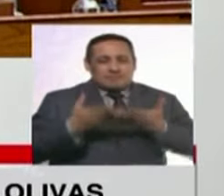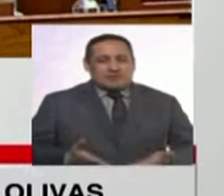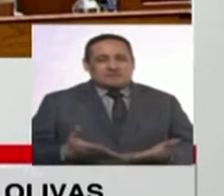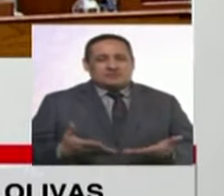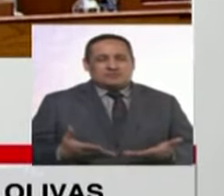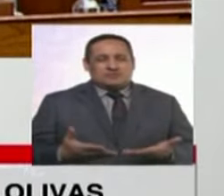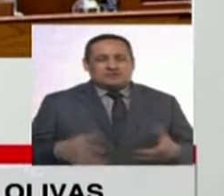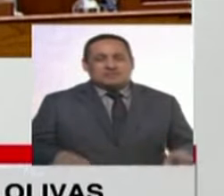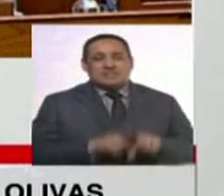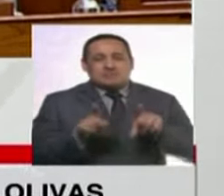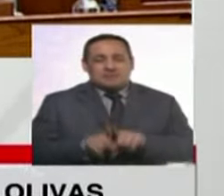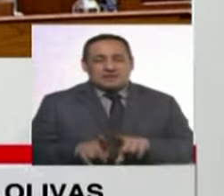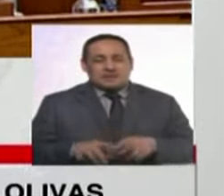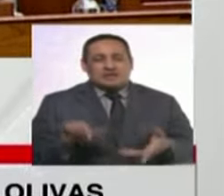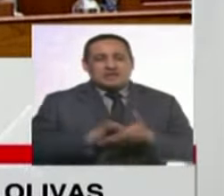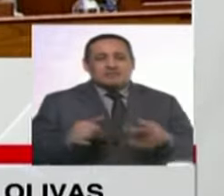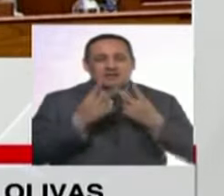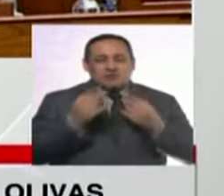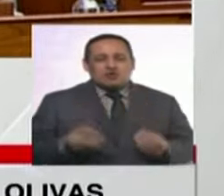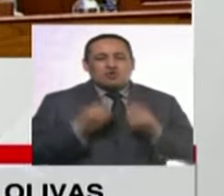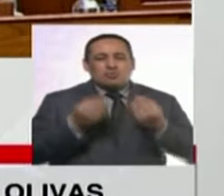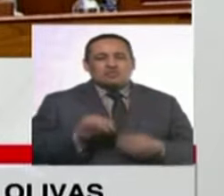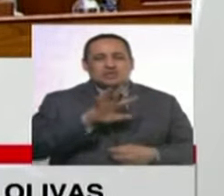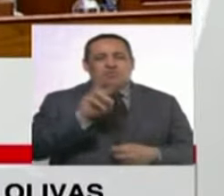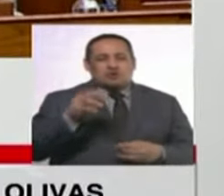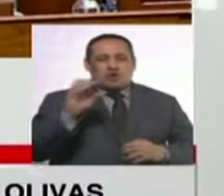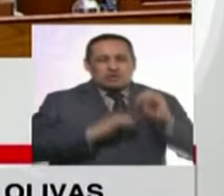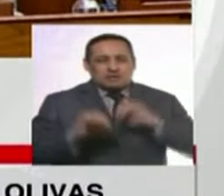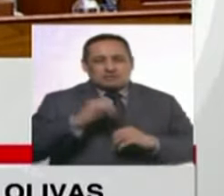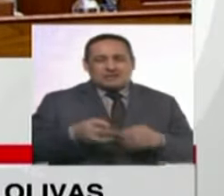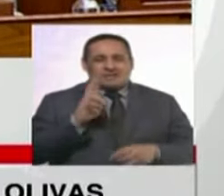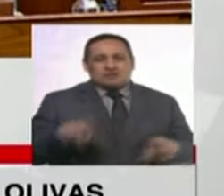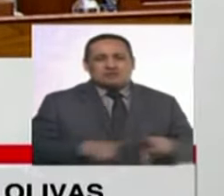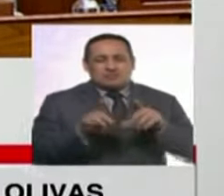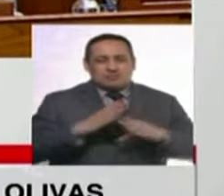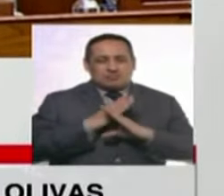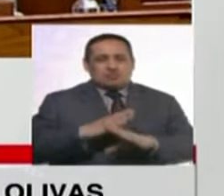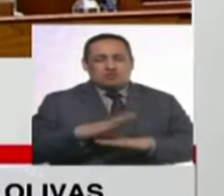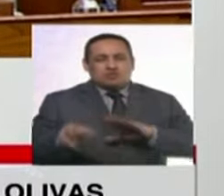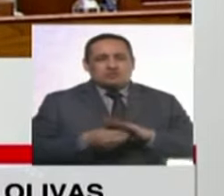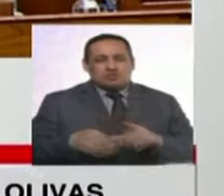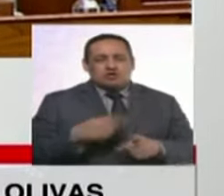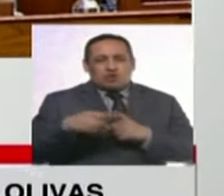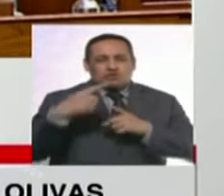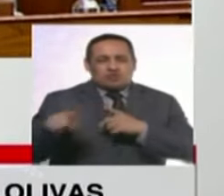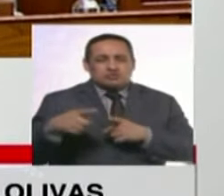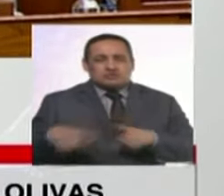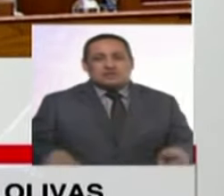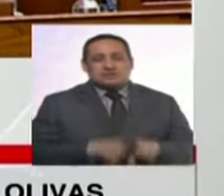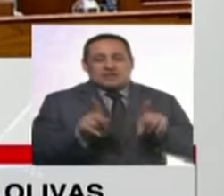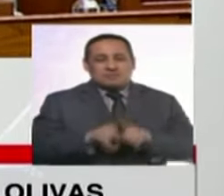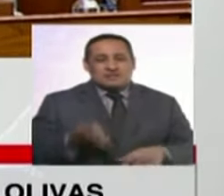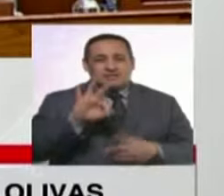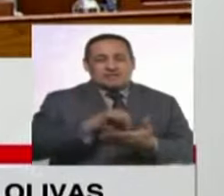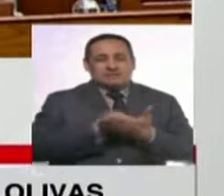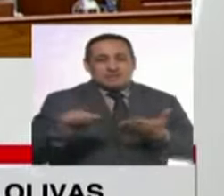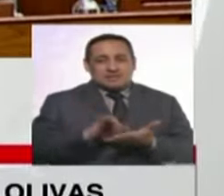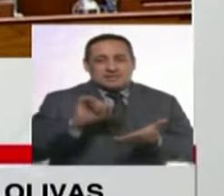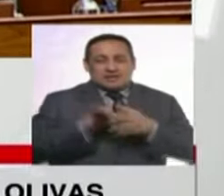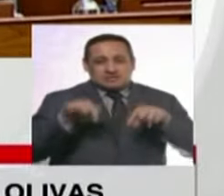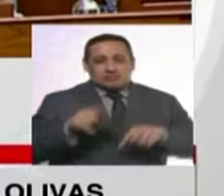y así como 52 organizaciones criminales contra la corrupción y otros y en tres meses que